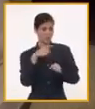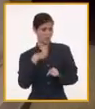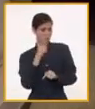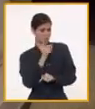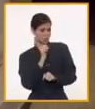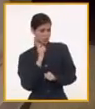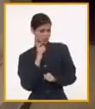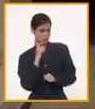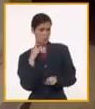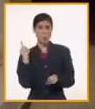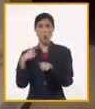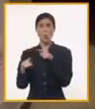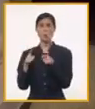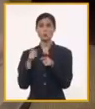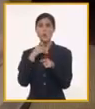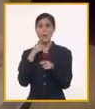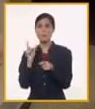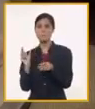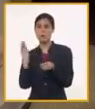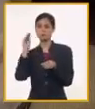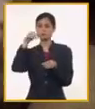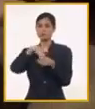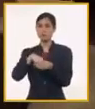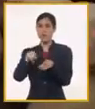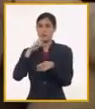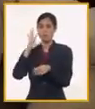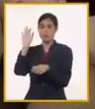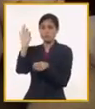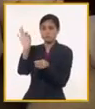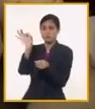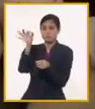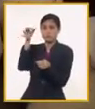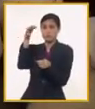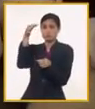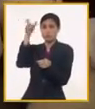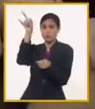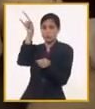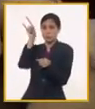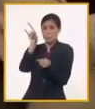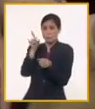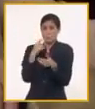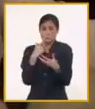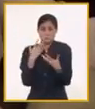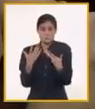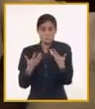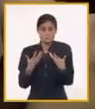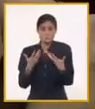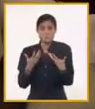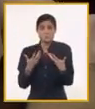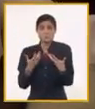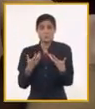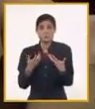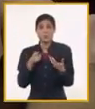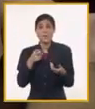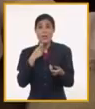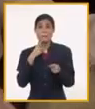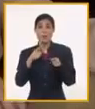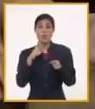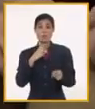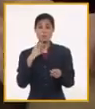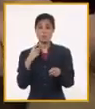esta semilla está al sol. Le fui a todo lo que me dijeron que había que hacer, pero que no lo hacían, para decirlo claro.